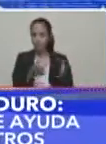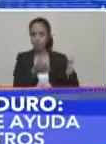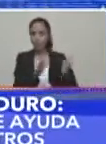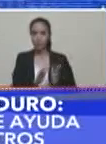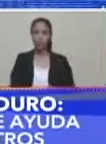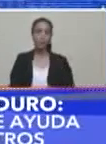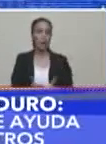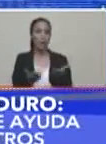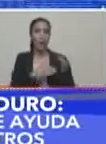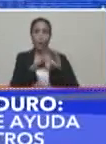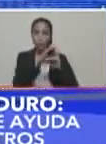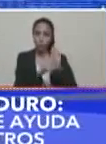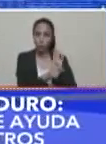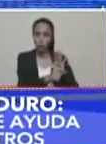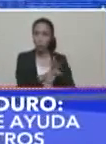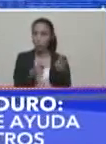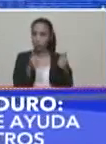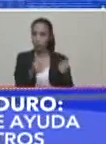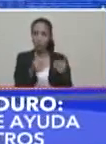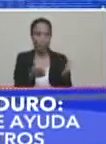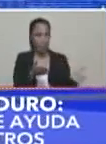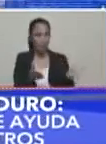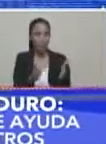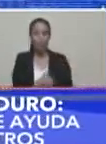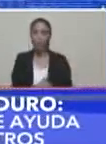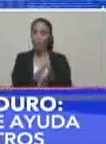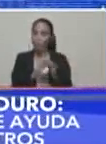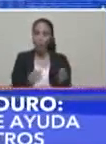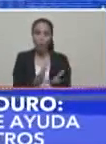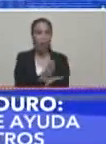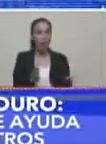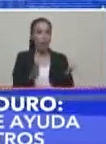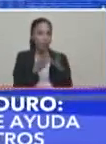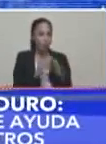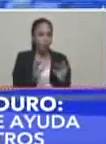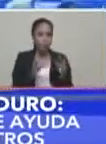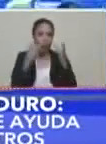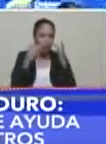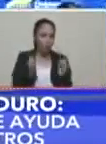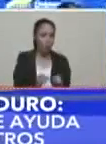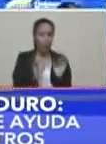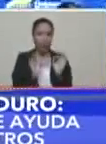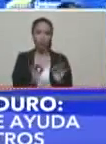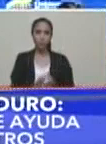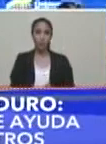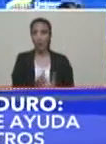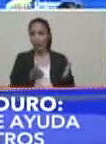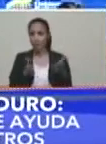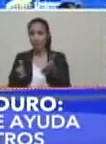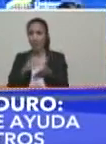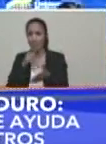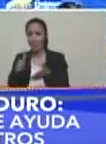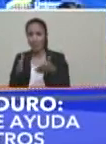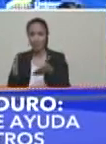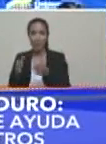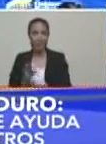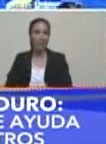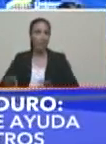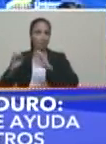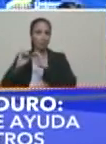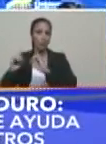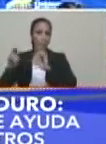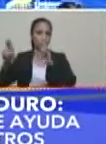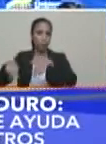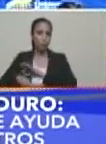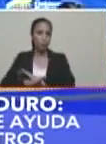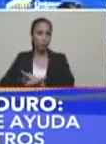lo constitucional, todo. Con los protocolos de seguridad mundial, todo. Por las malas, nada. Nunca